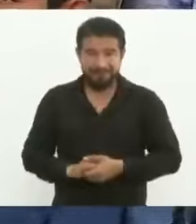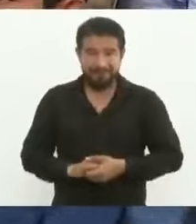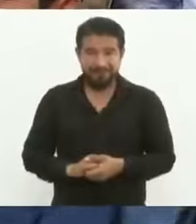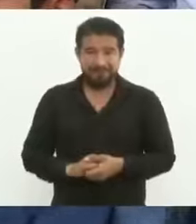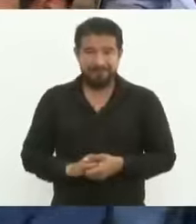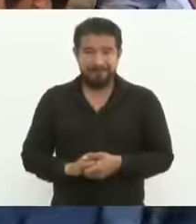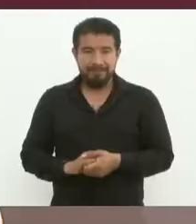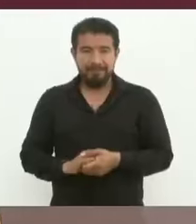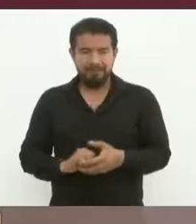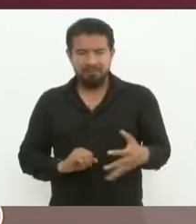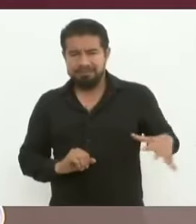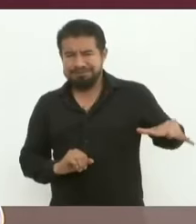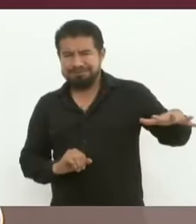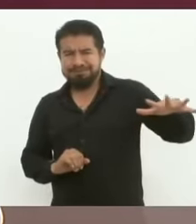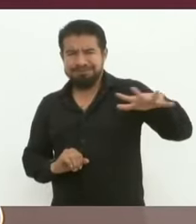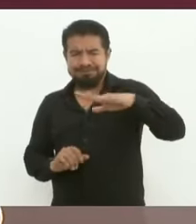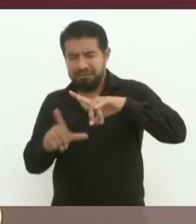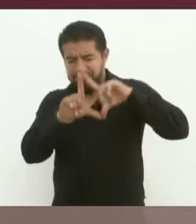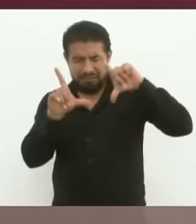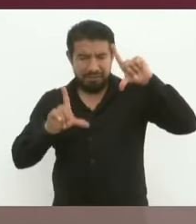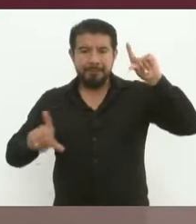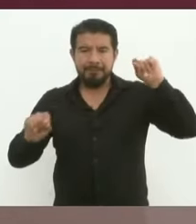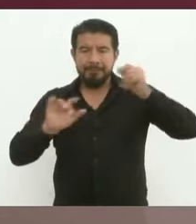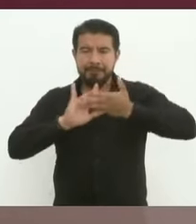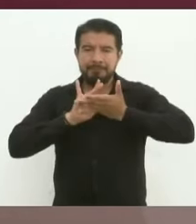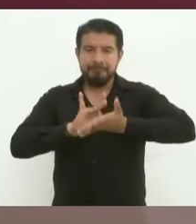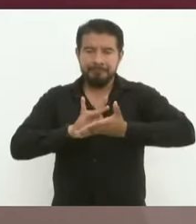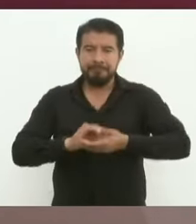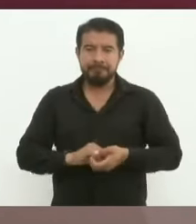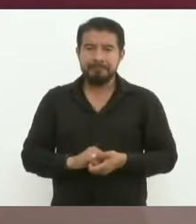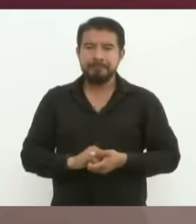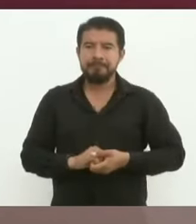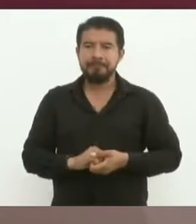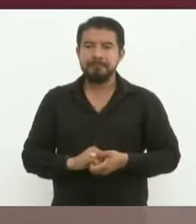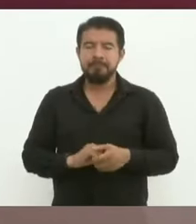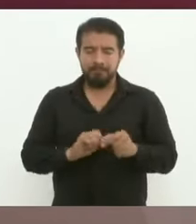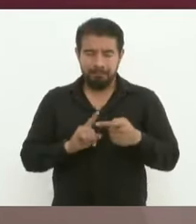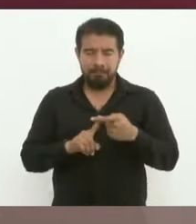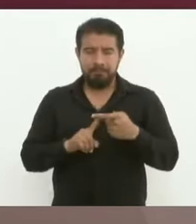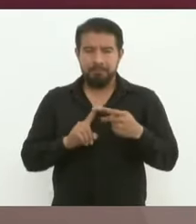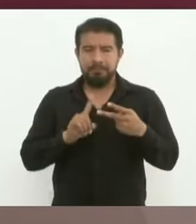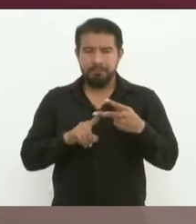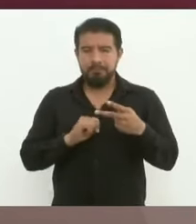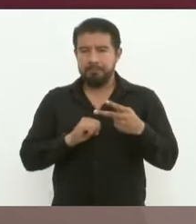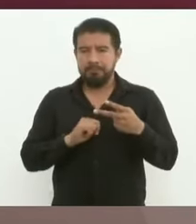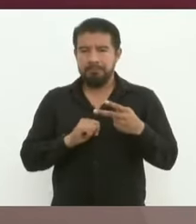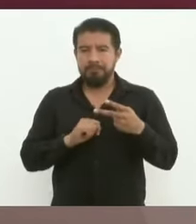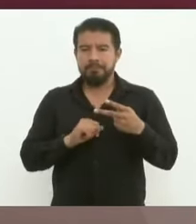Todo el pueblo de México. Y eso es lo otro, que